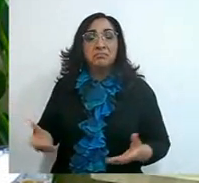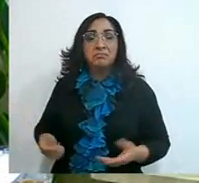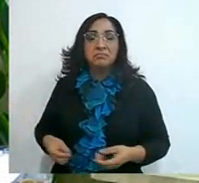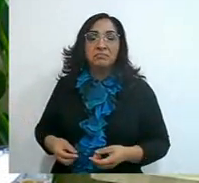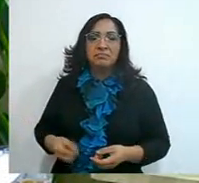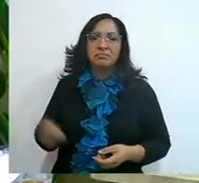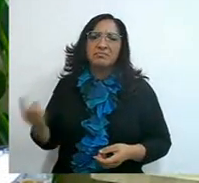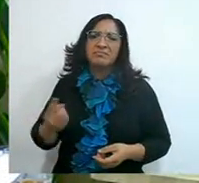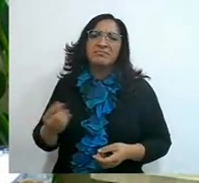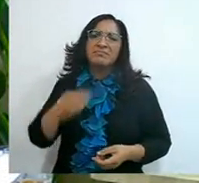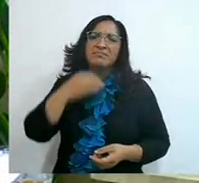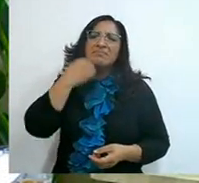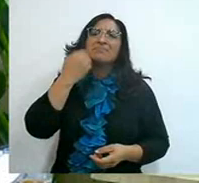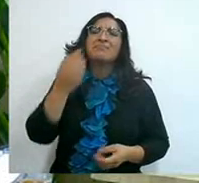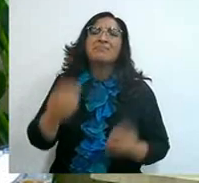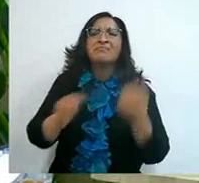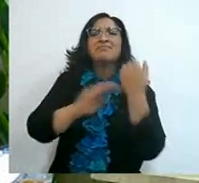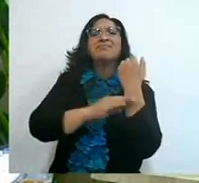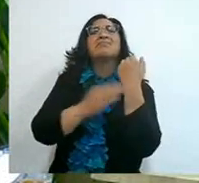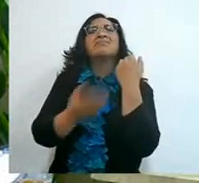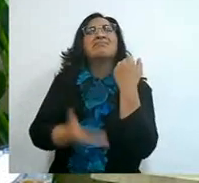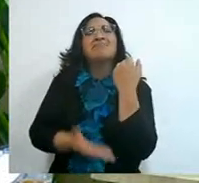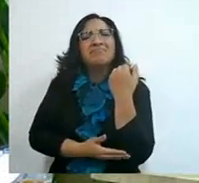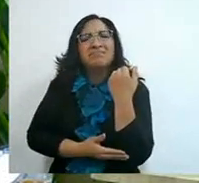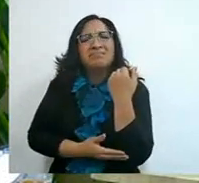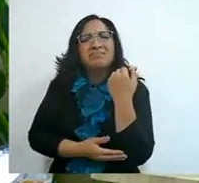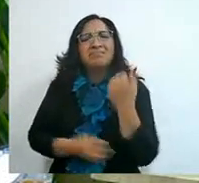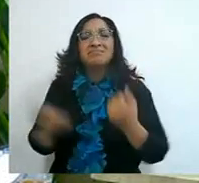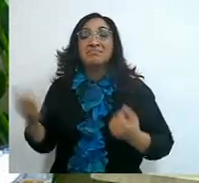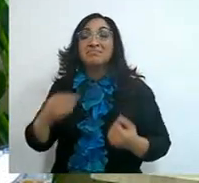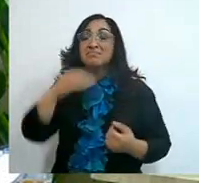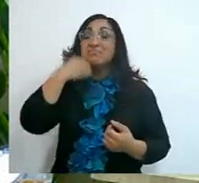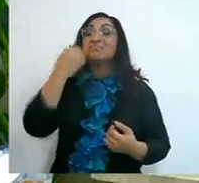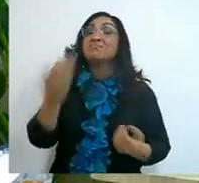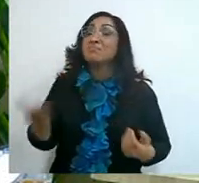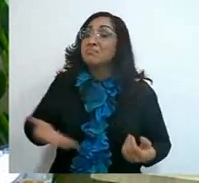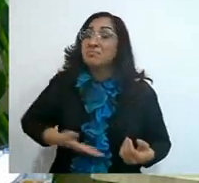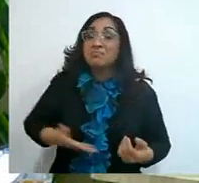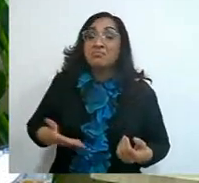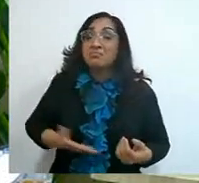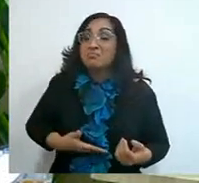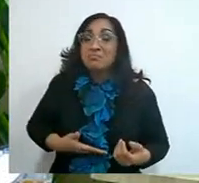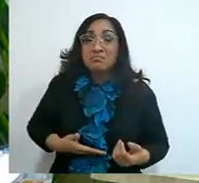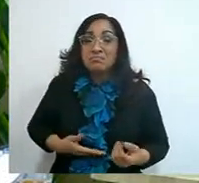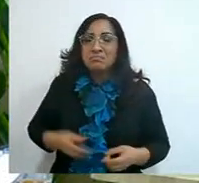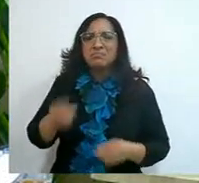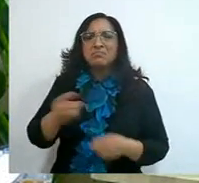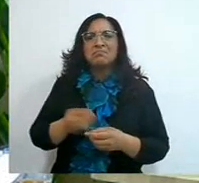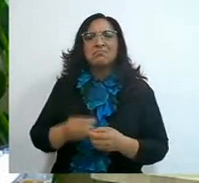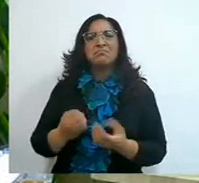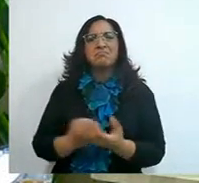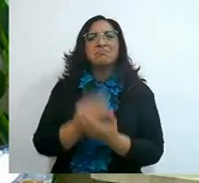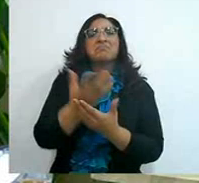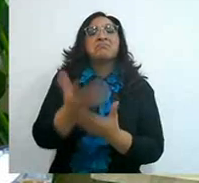¿De qué te quieres embarazar? ¿De dónde sacan esas cosas?